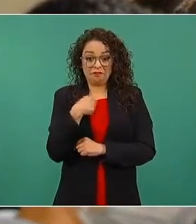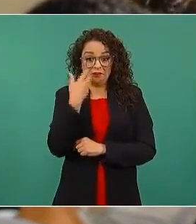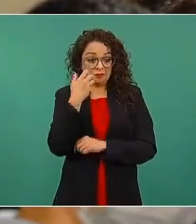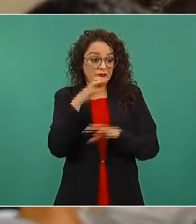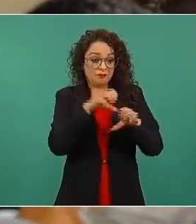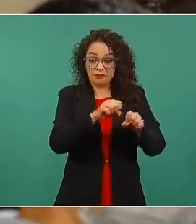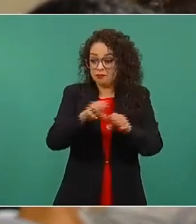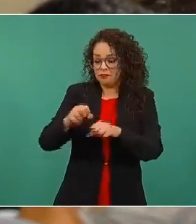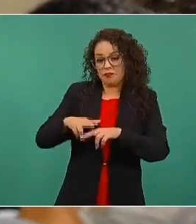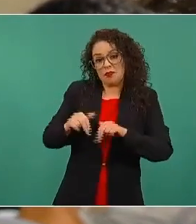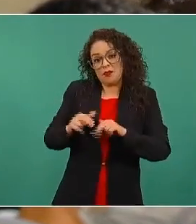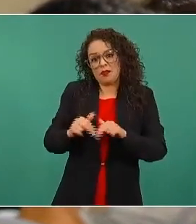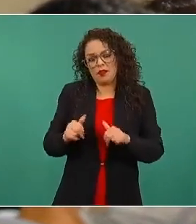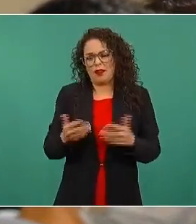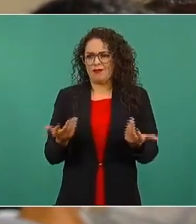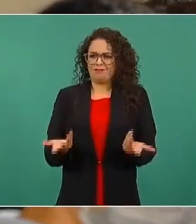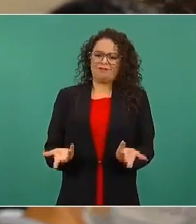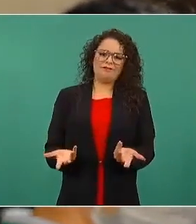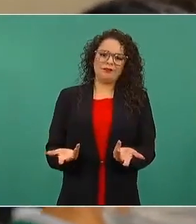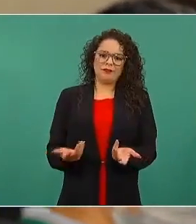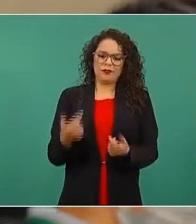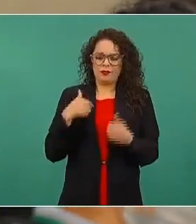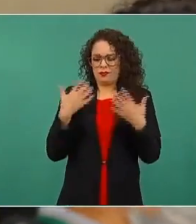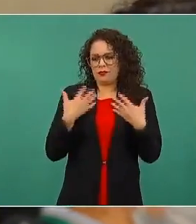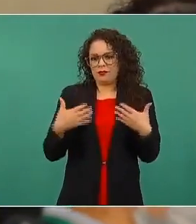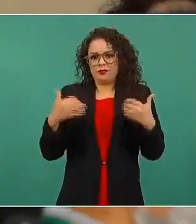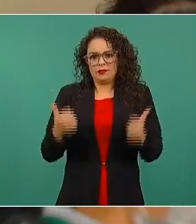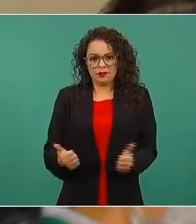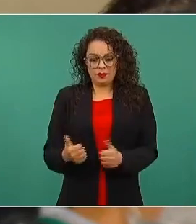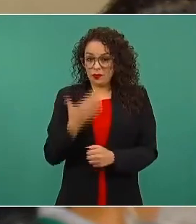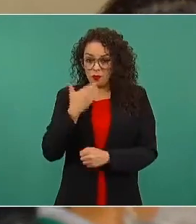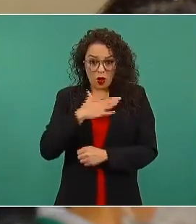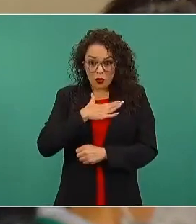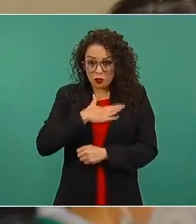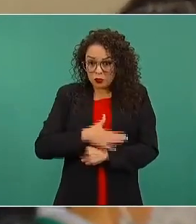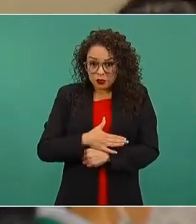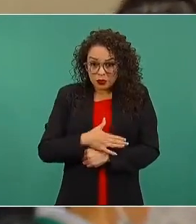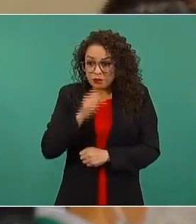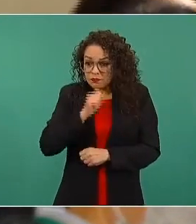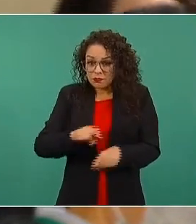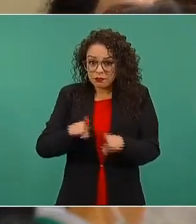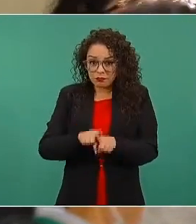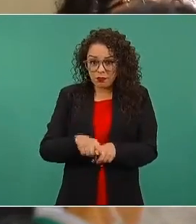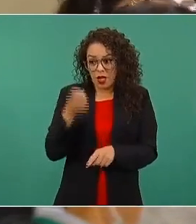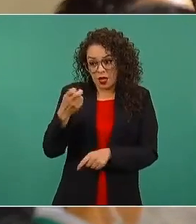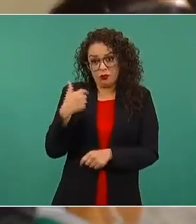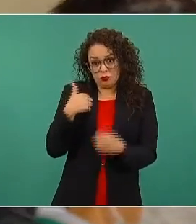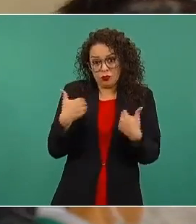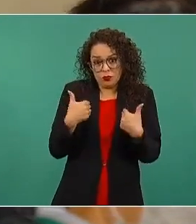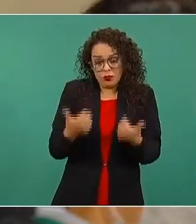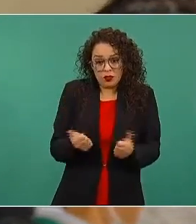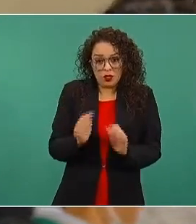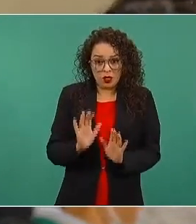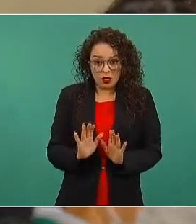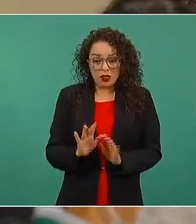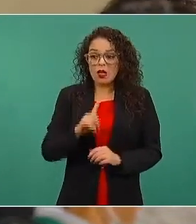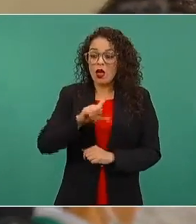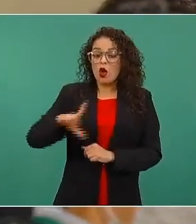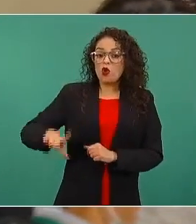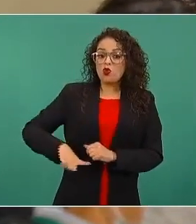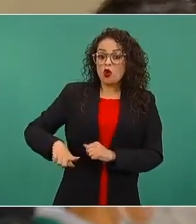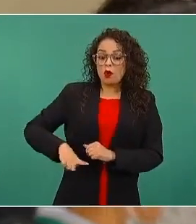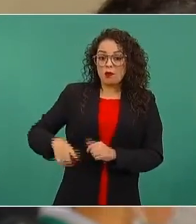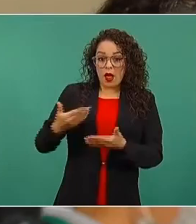Entonces, nos da a entender que tampoco se va a hacer justicia en ese caso. Entonces, hay una deuda de los gobiernos